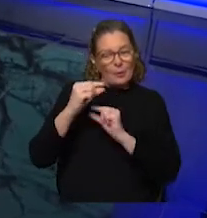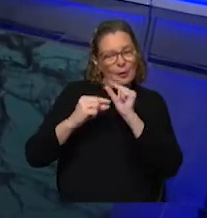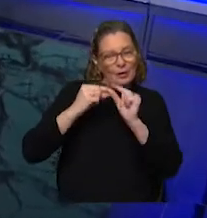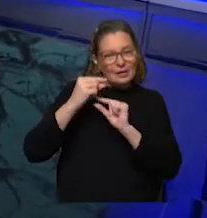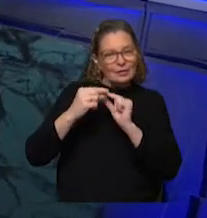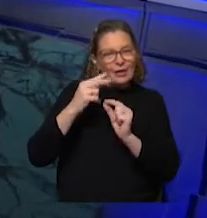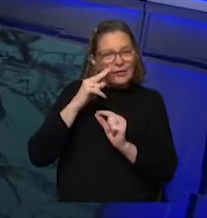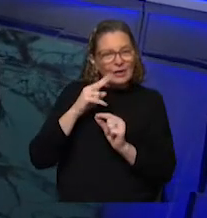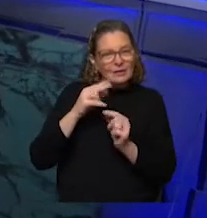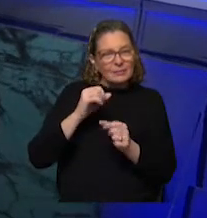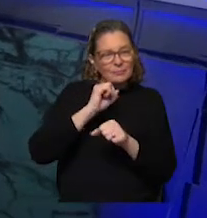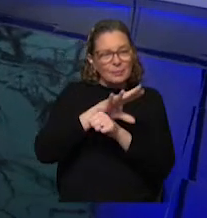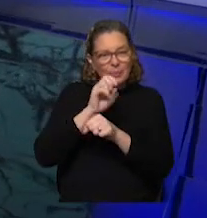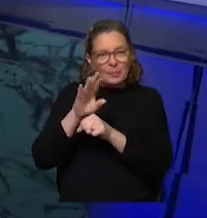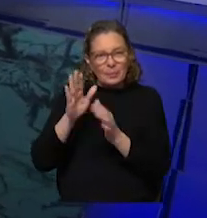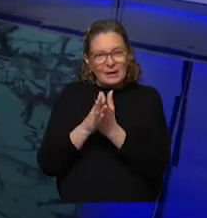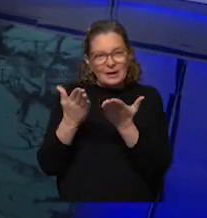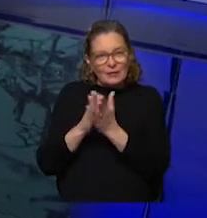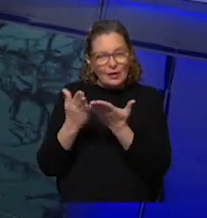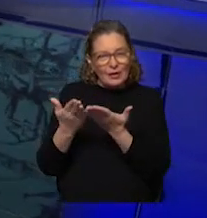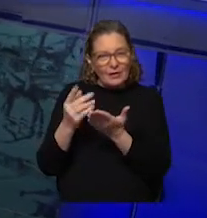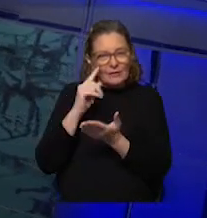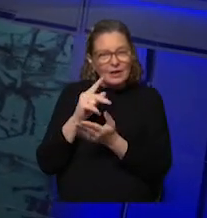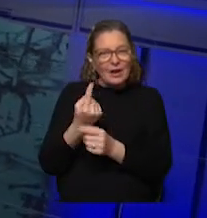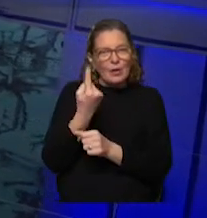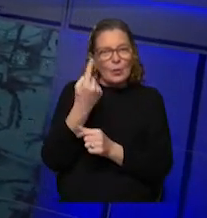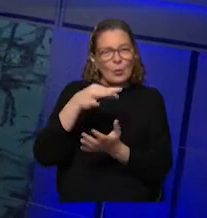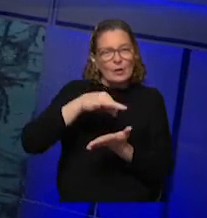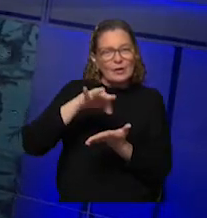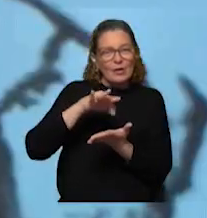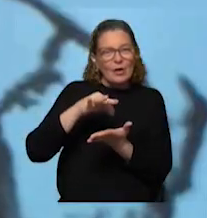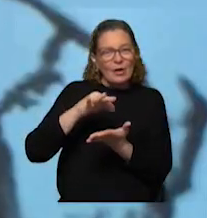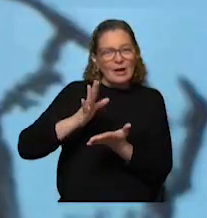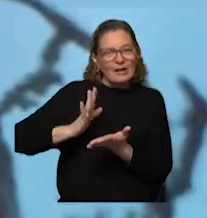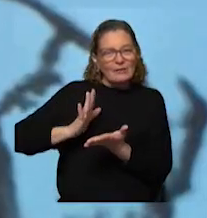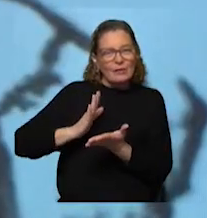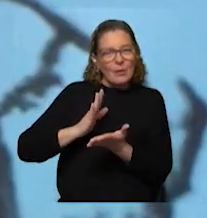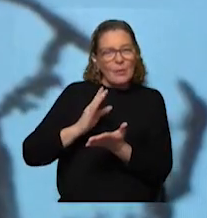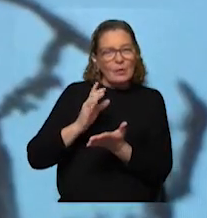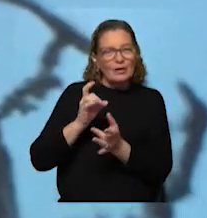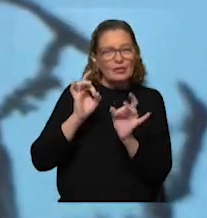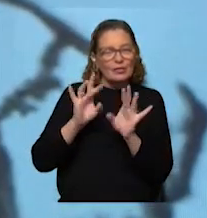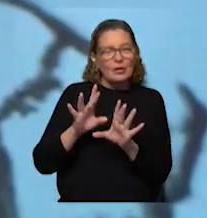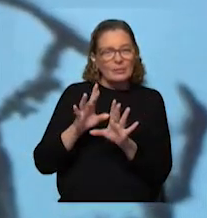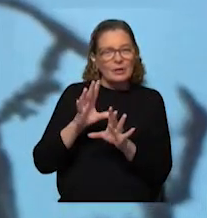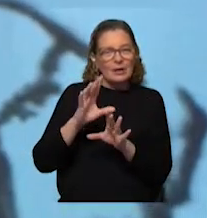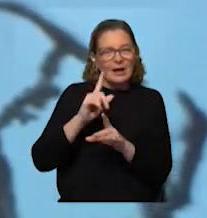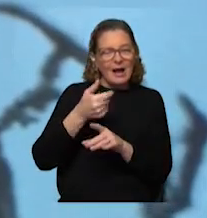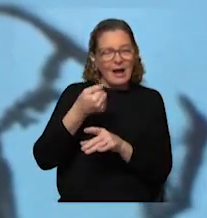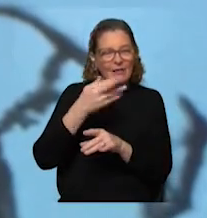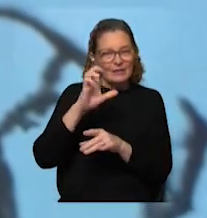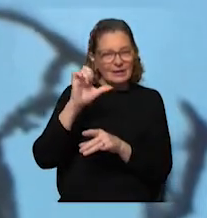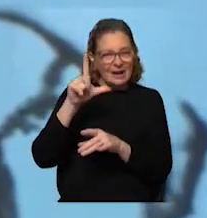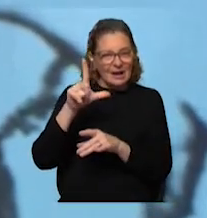al ver los lanzamientos editoriales no O sea y es el único libro que solo tiene mujeres Sí salió por ejemplo el de Gabriel Sosa que tiene